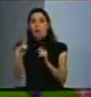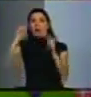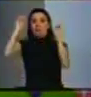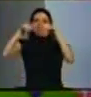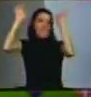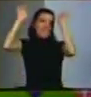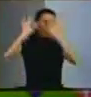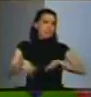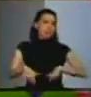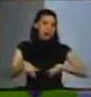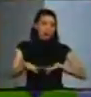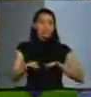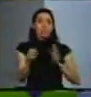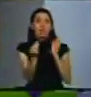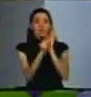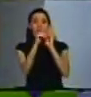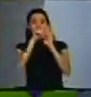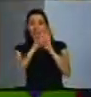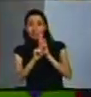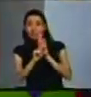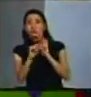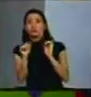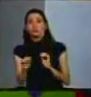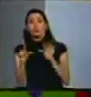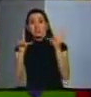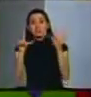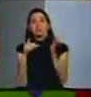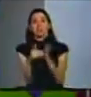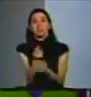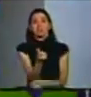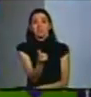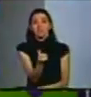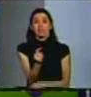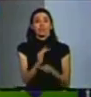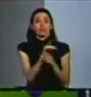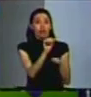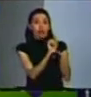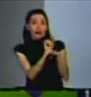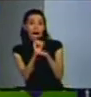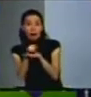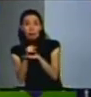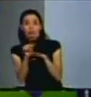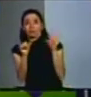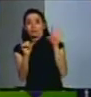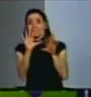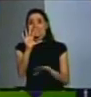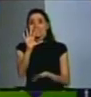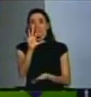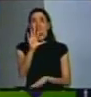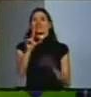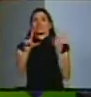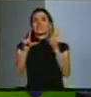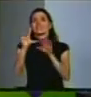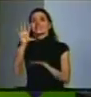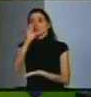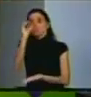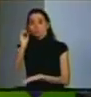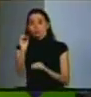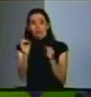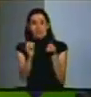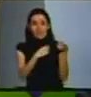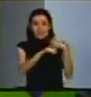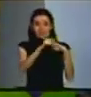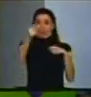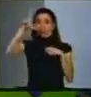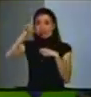juguetes que con descuento aplicado pueden llegar incluso a los 7 mil pesos. Todos esos autitos están con un 65-70% de descuento sobre el precio de